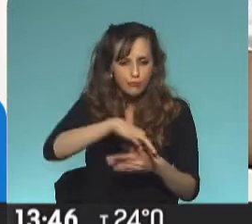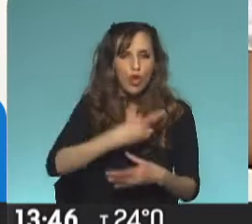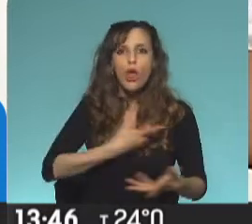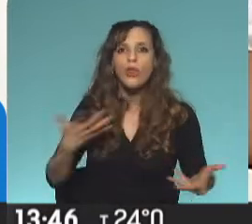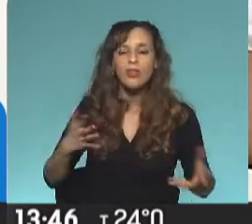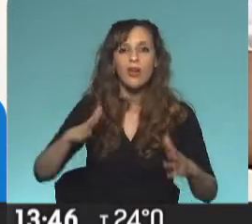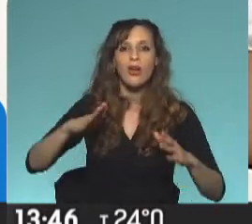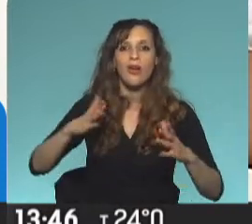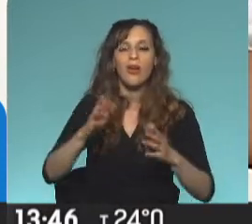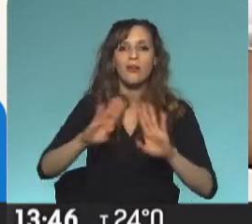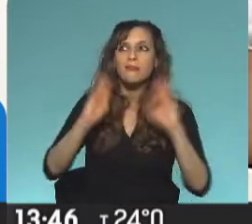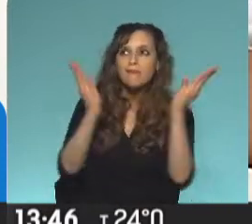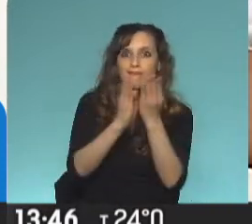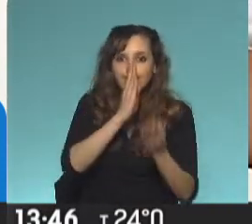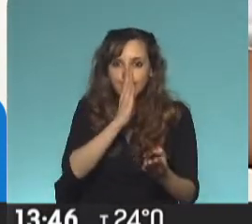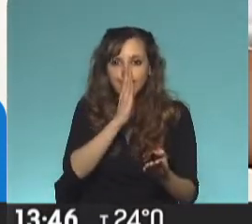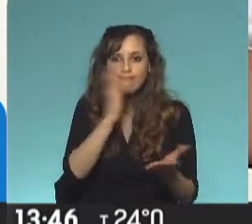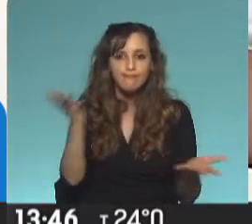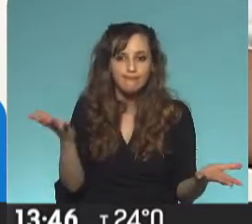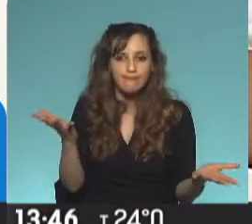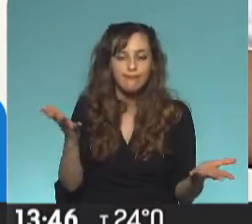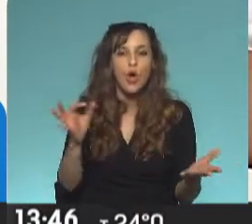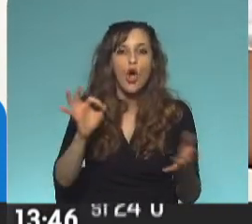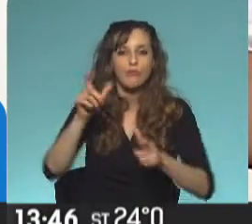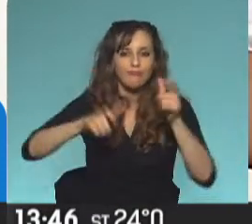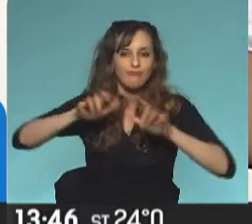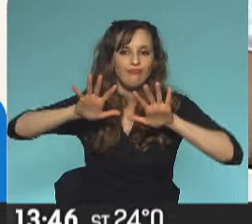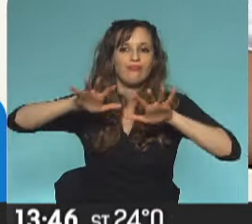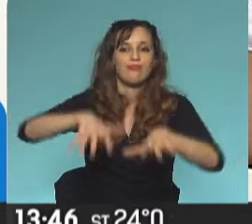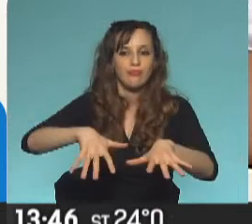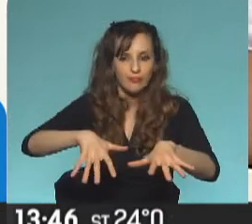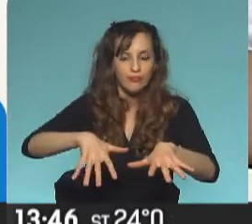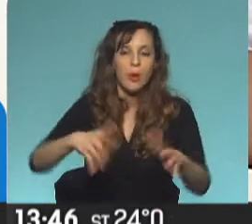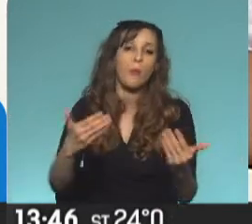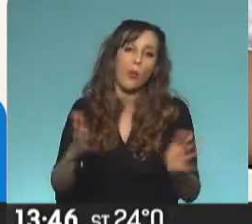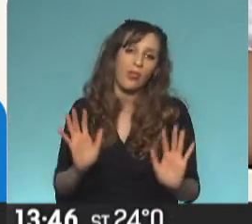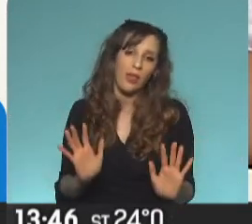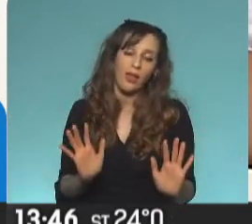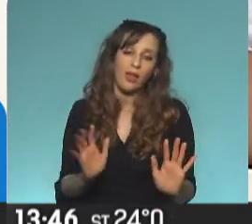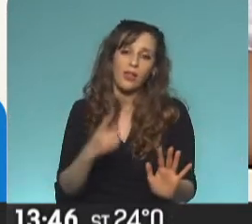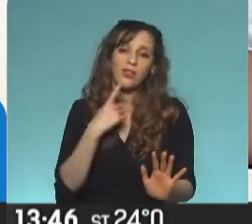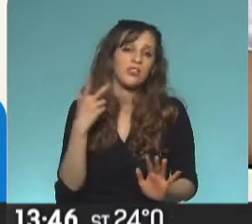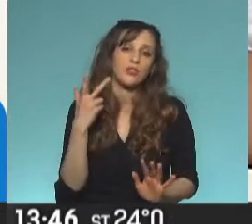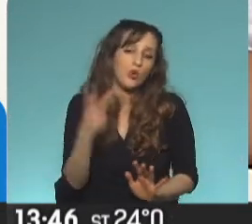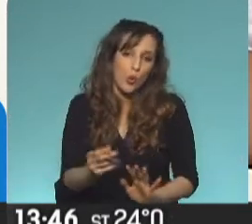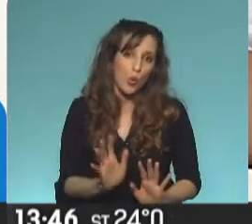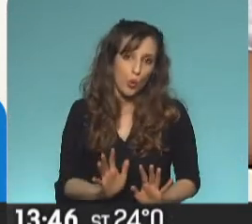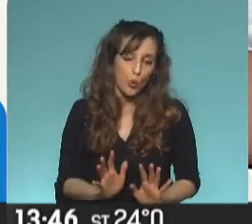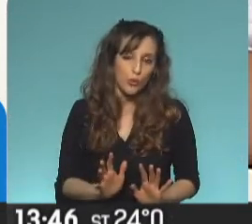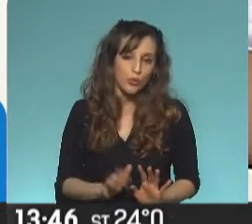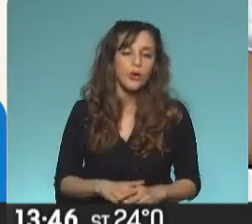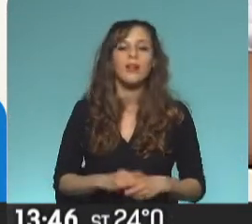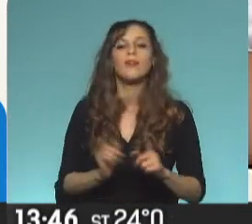en actividades numerosas que hoy se pueden evitar sin tanta pérdida como ocurre en el invierno dado que con una